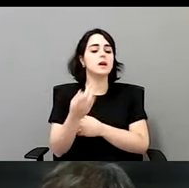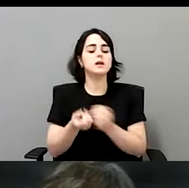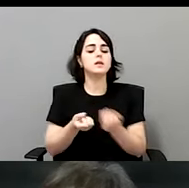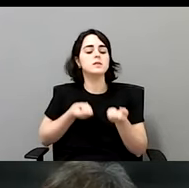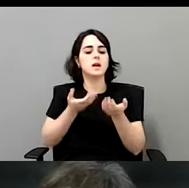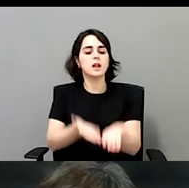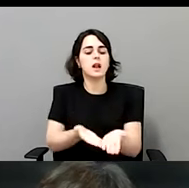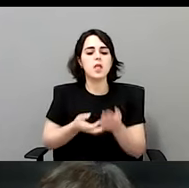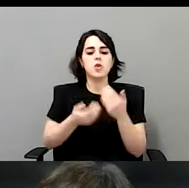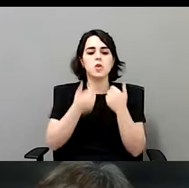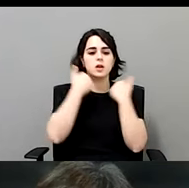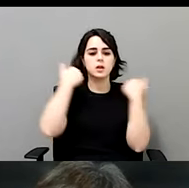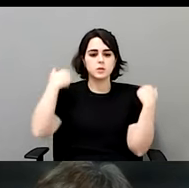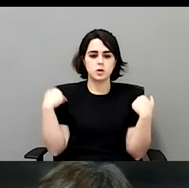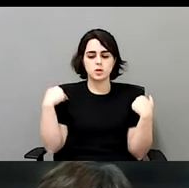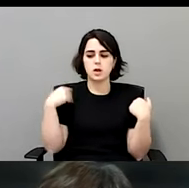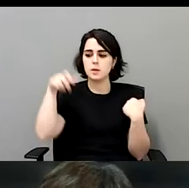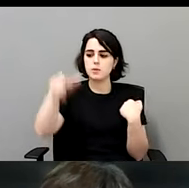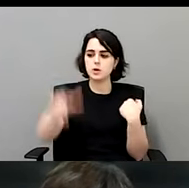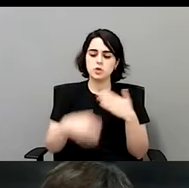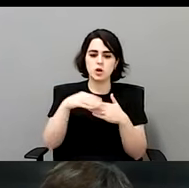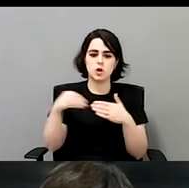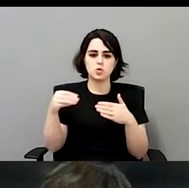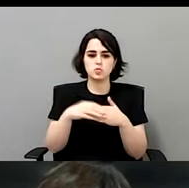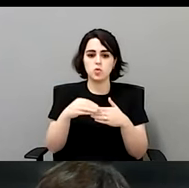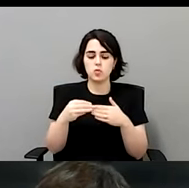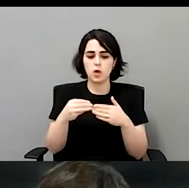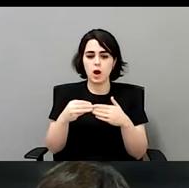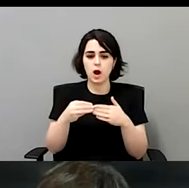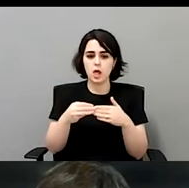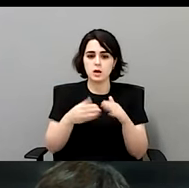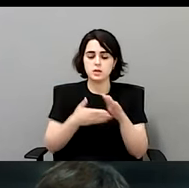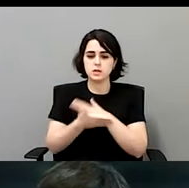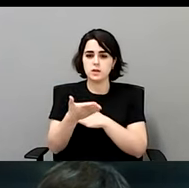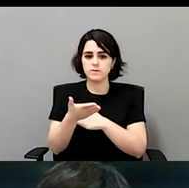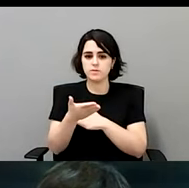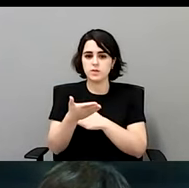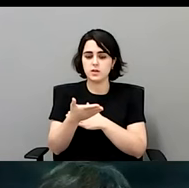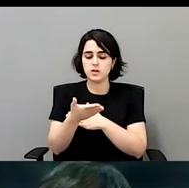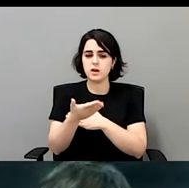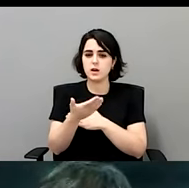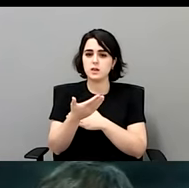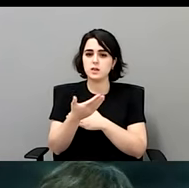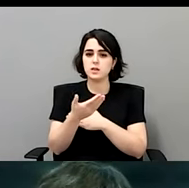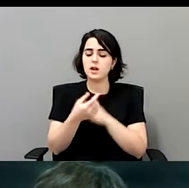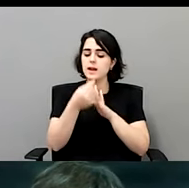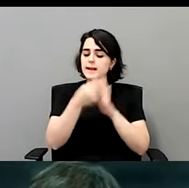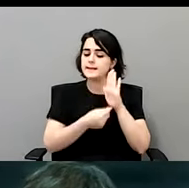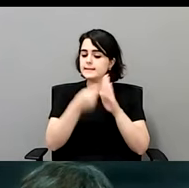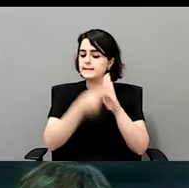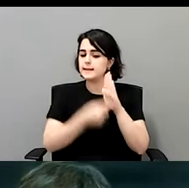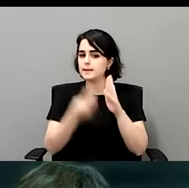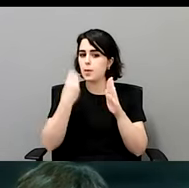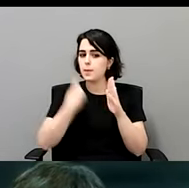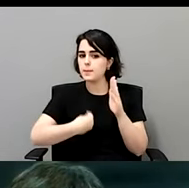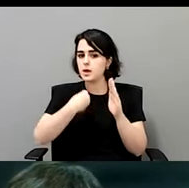de la persona usuaria de que sigue existiendo los mismos requisitos